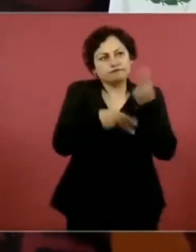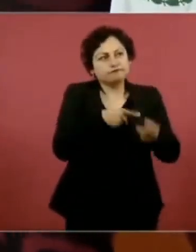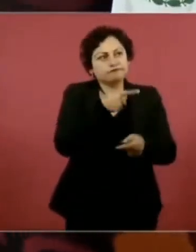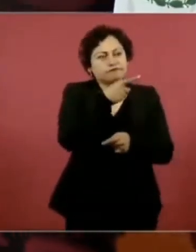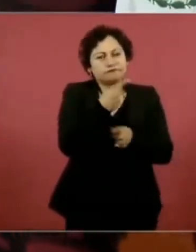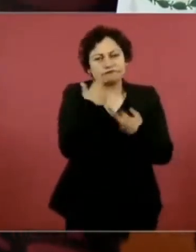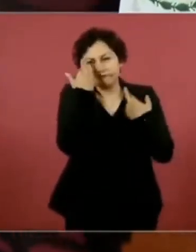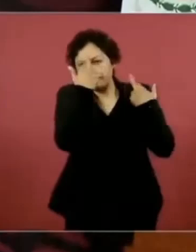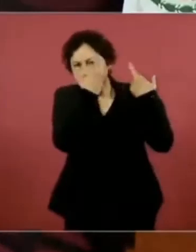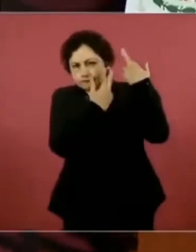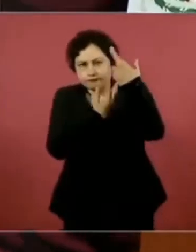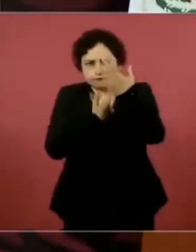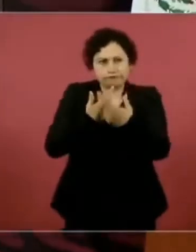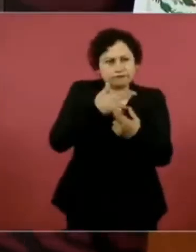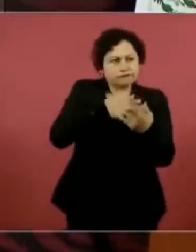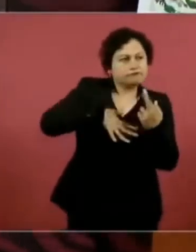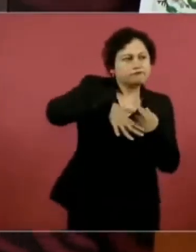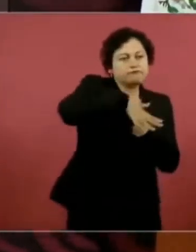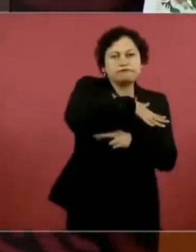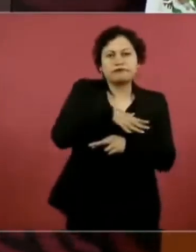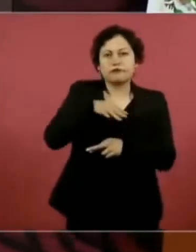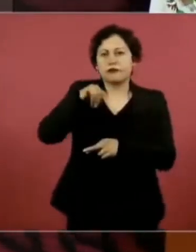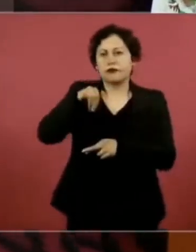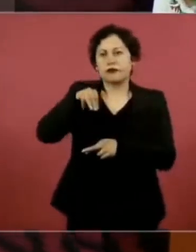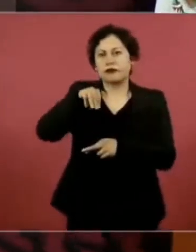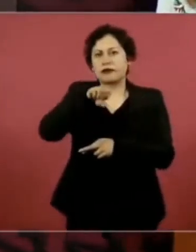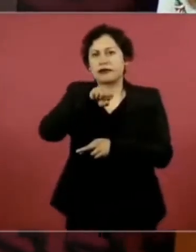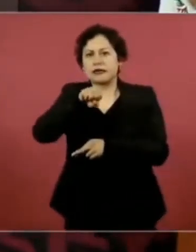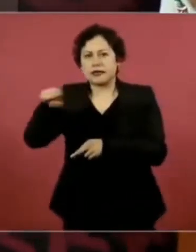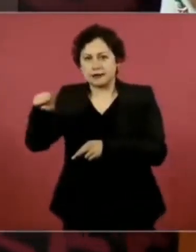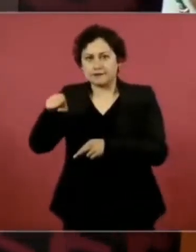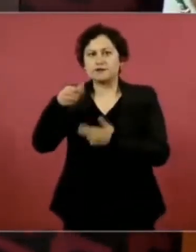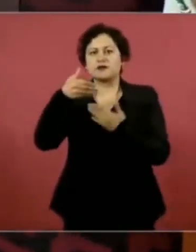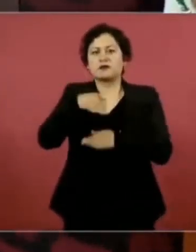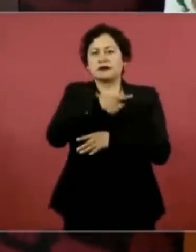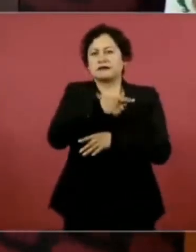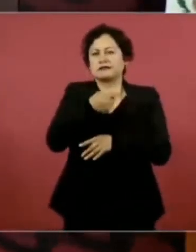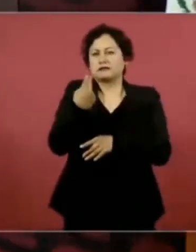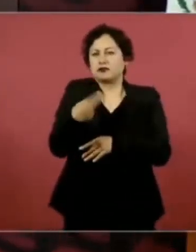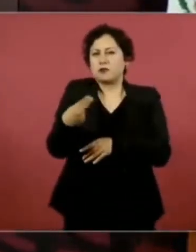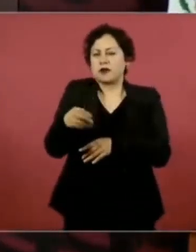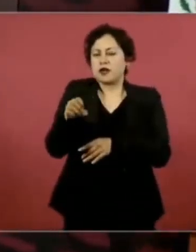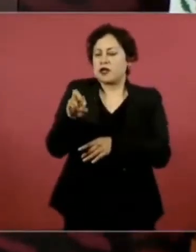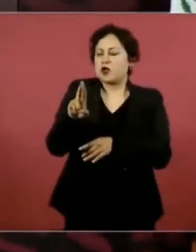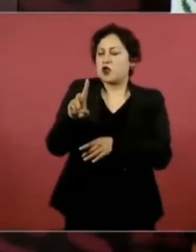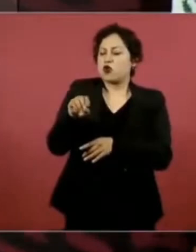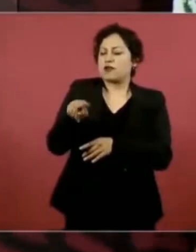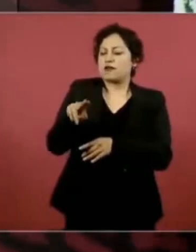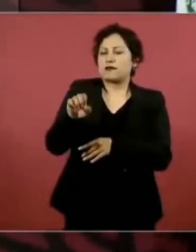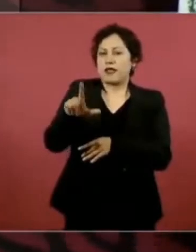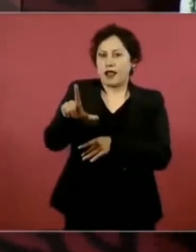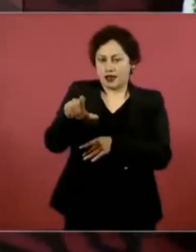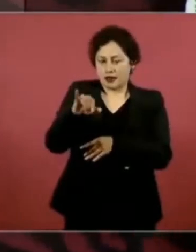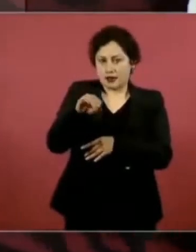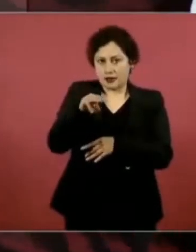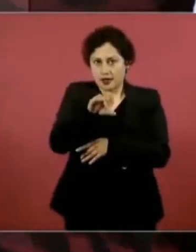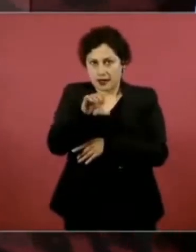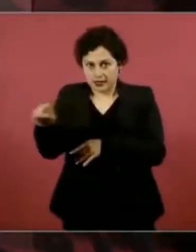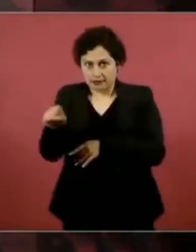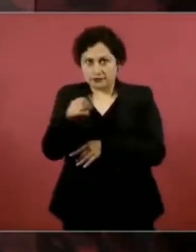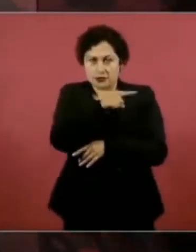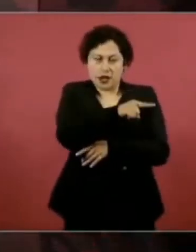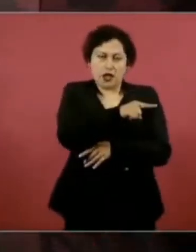els denominado ordinario el que atiende a derecho